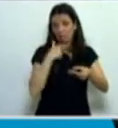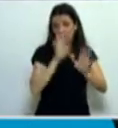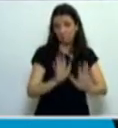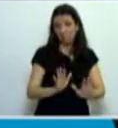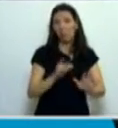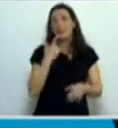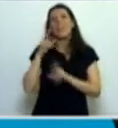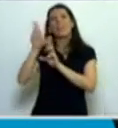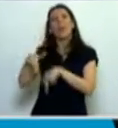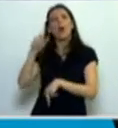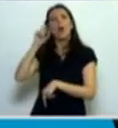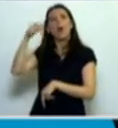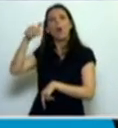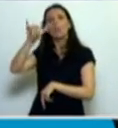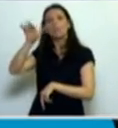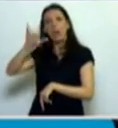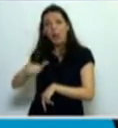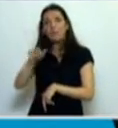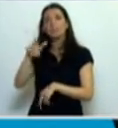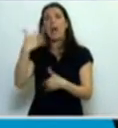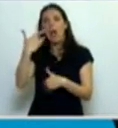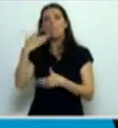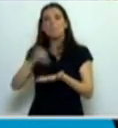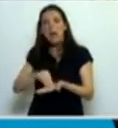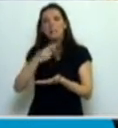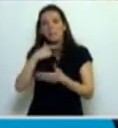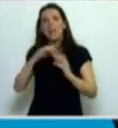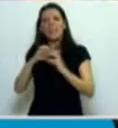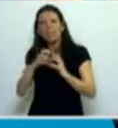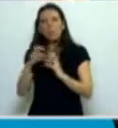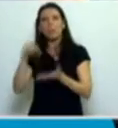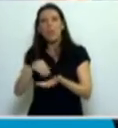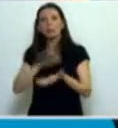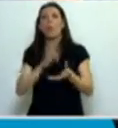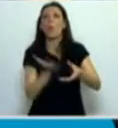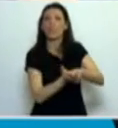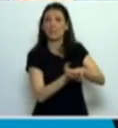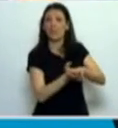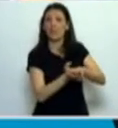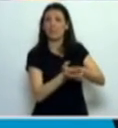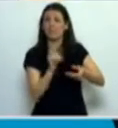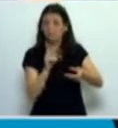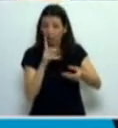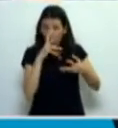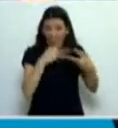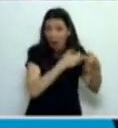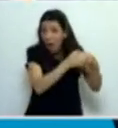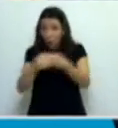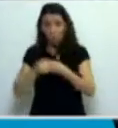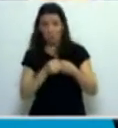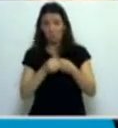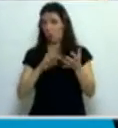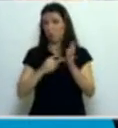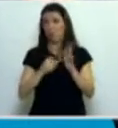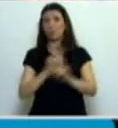que el senador González ha ampliado la discusión sobre muchos de esos expedientes, pero porcentaje de unanimidad no significan nada